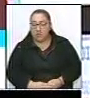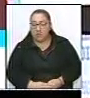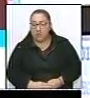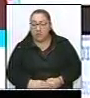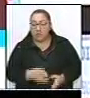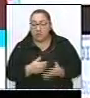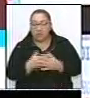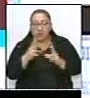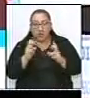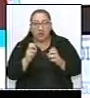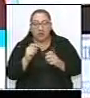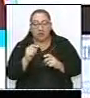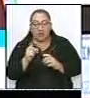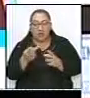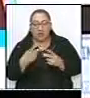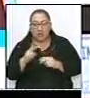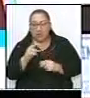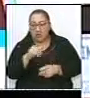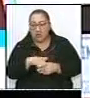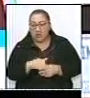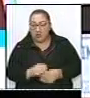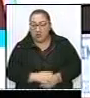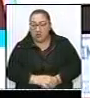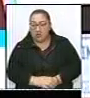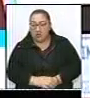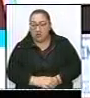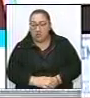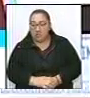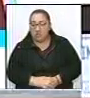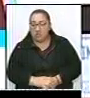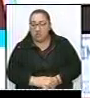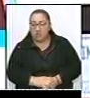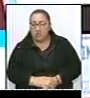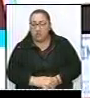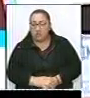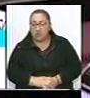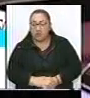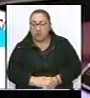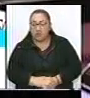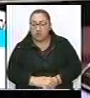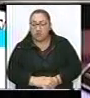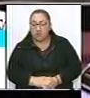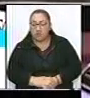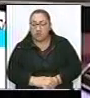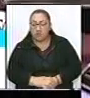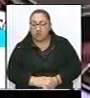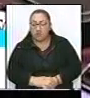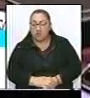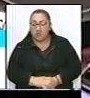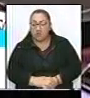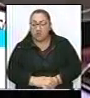sustente el tema del incremento de votos para la insistencia. Gracias, señora presidenta.